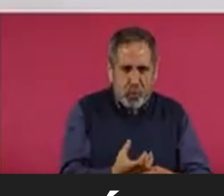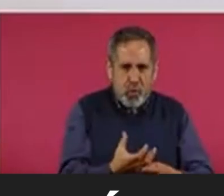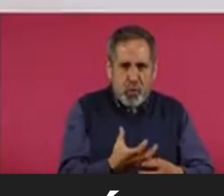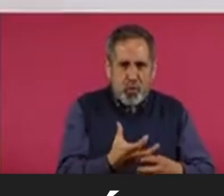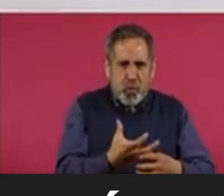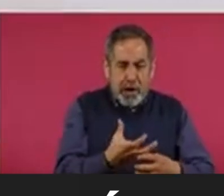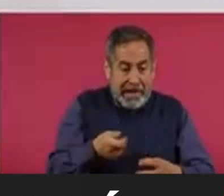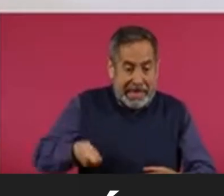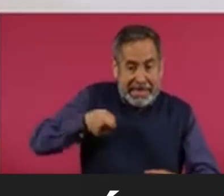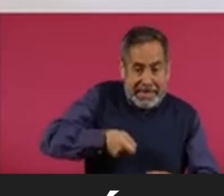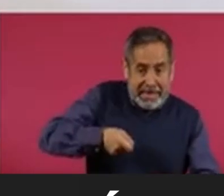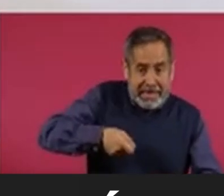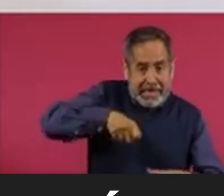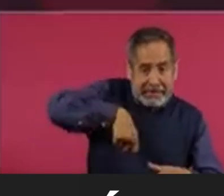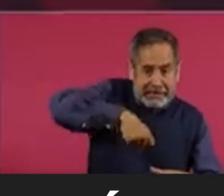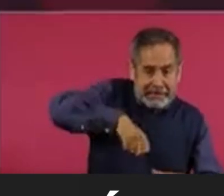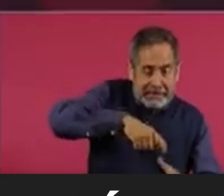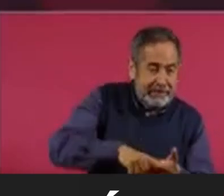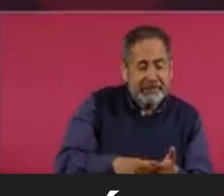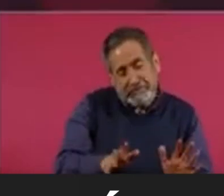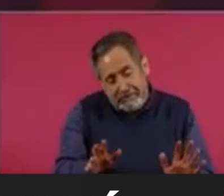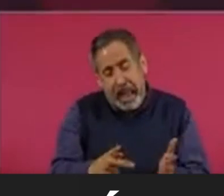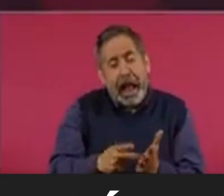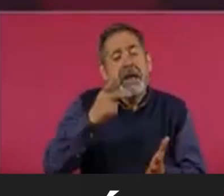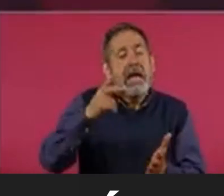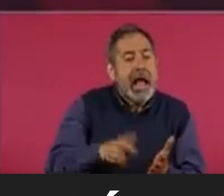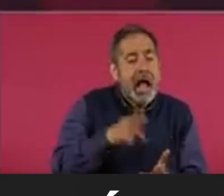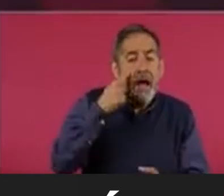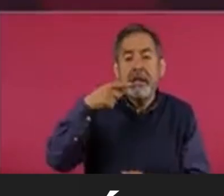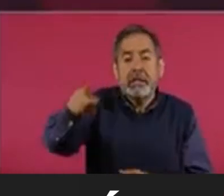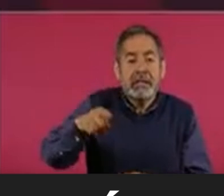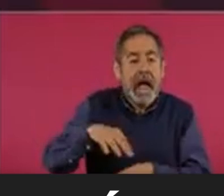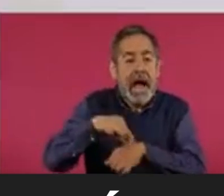y comprando a veces en la carnicería unos huesos